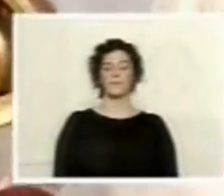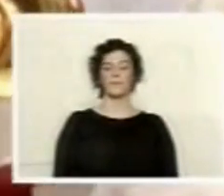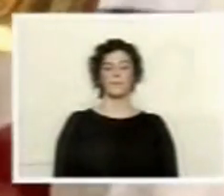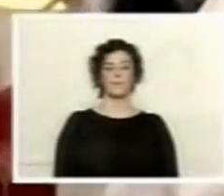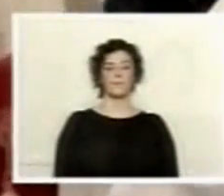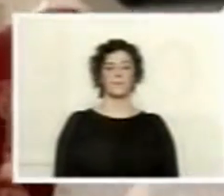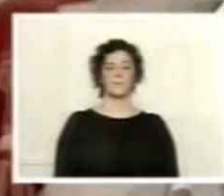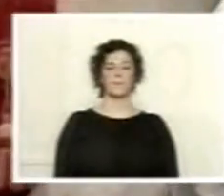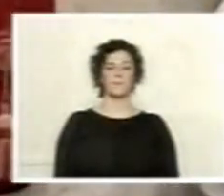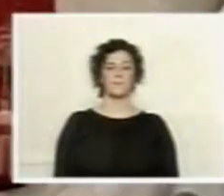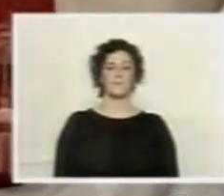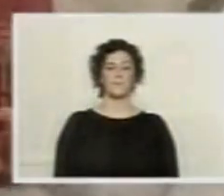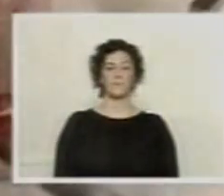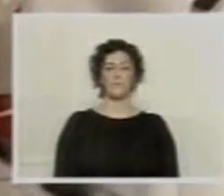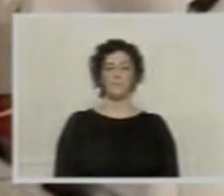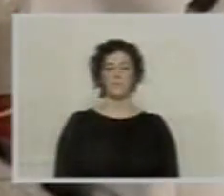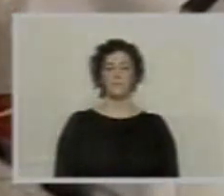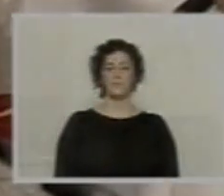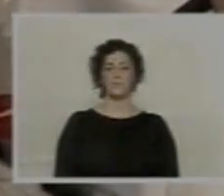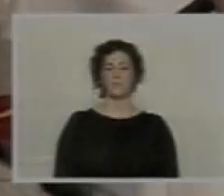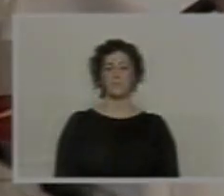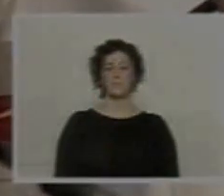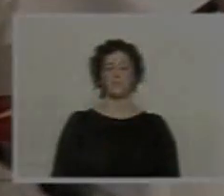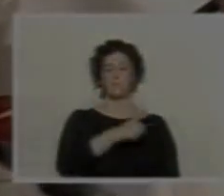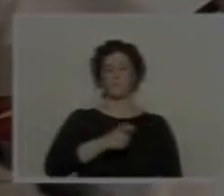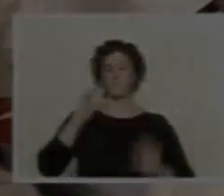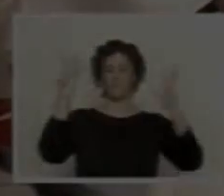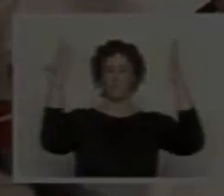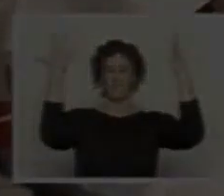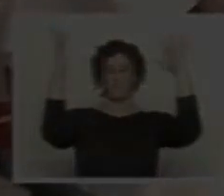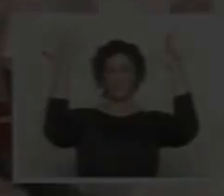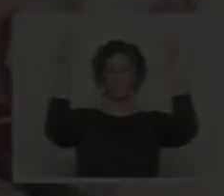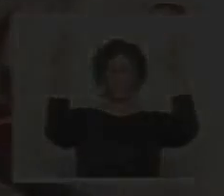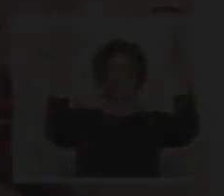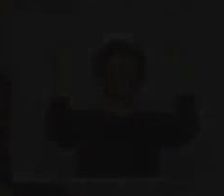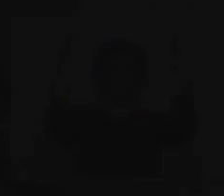Una observación breve, pero plena de gratitud